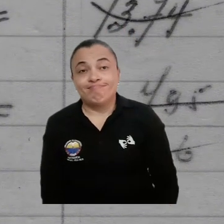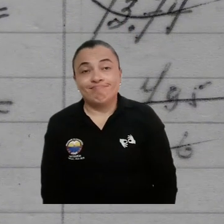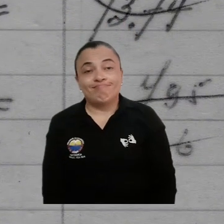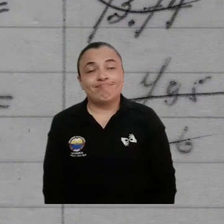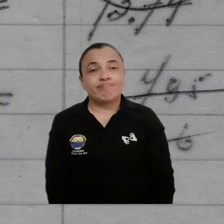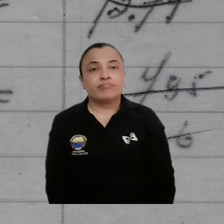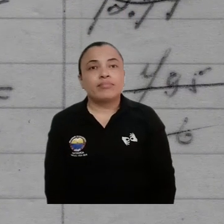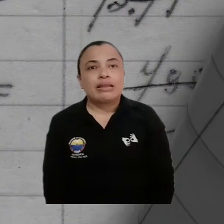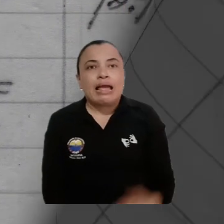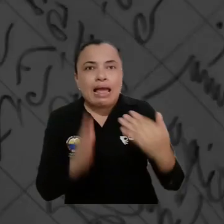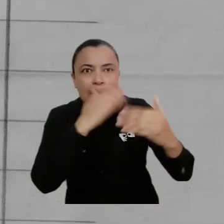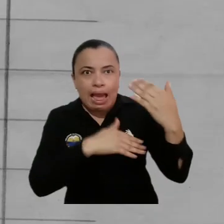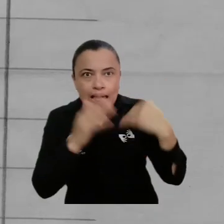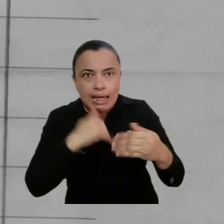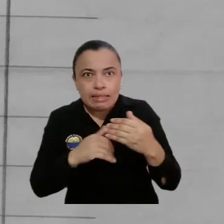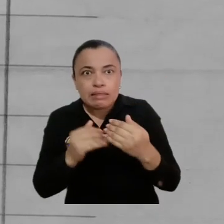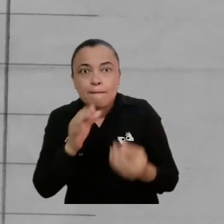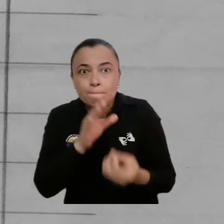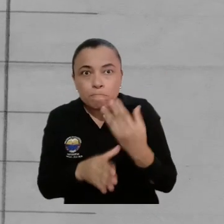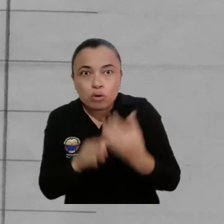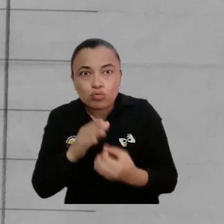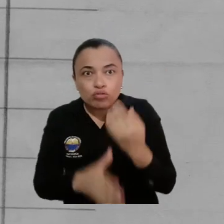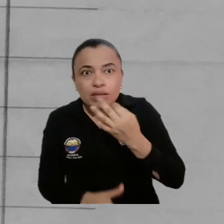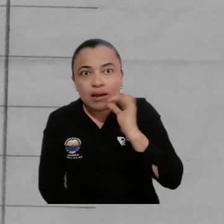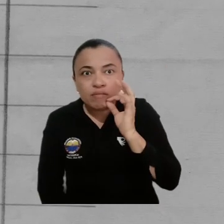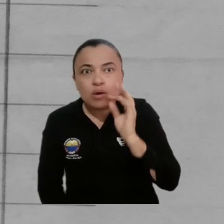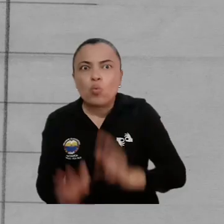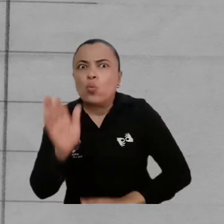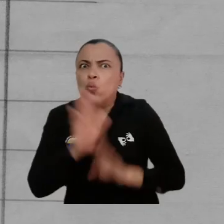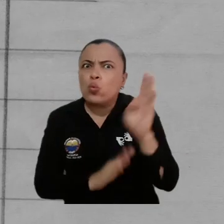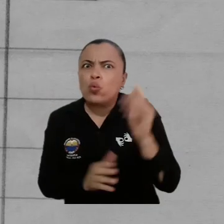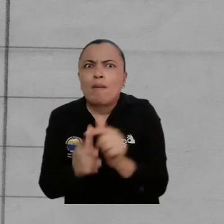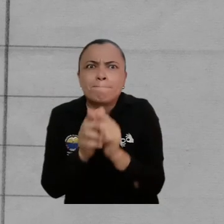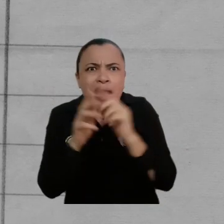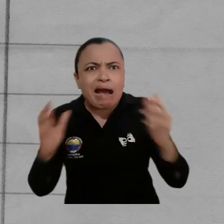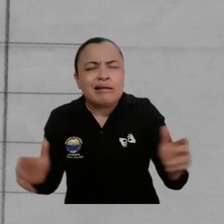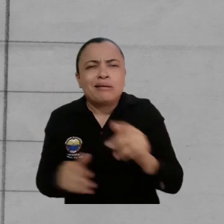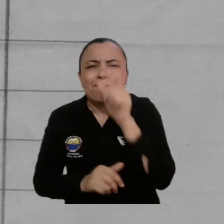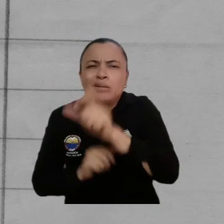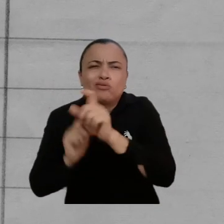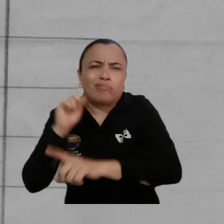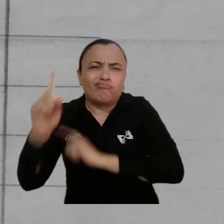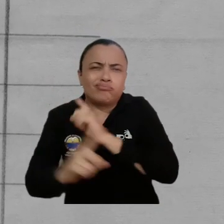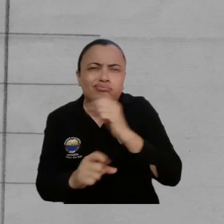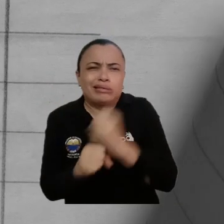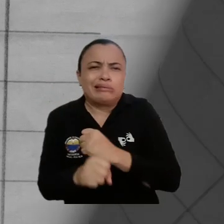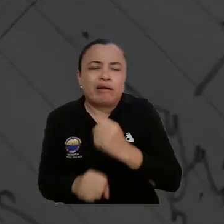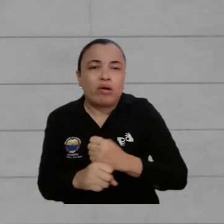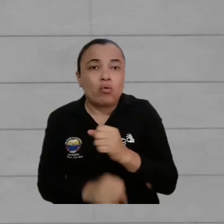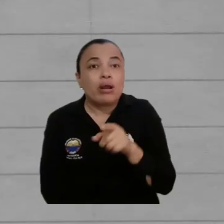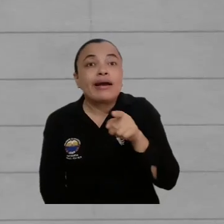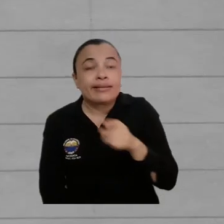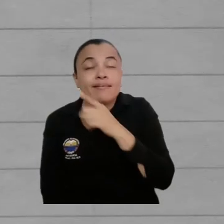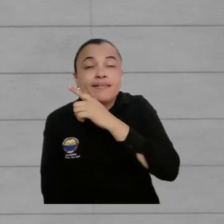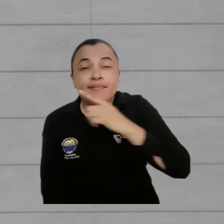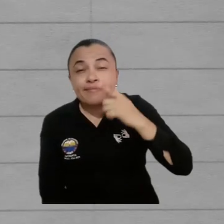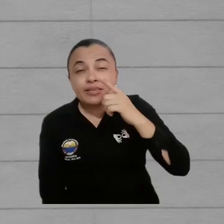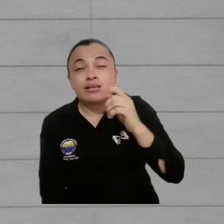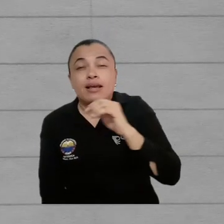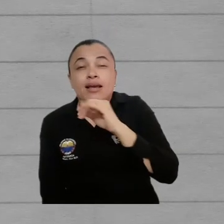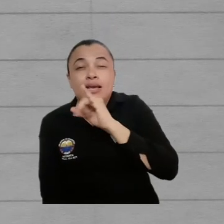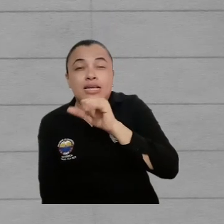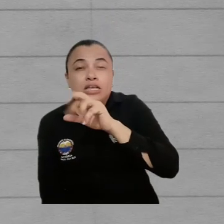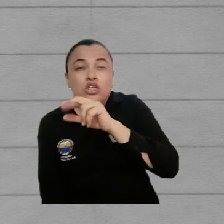anteriormente la producción de café era más intensa, pues abundaba más el personal. De estas fincas por aquí, lo que era